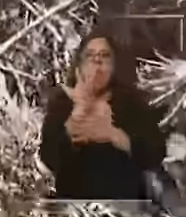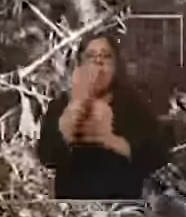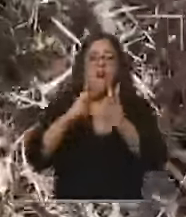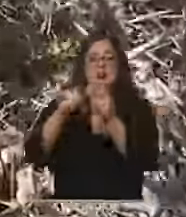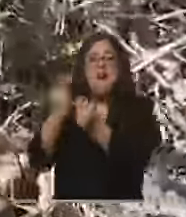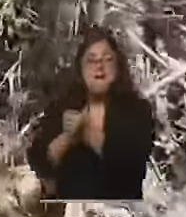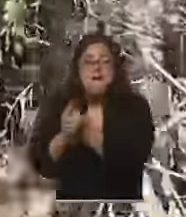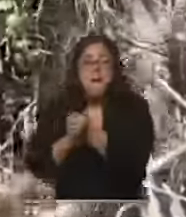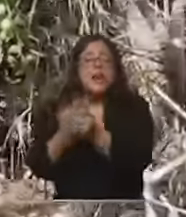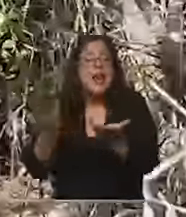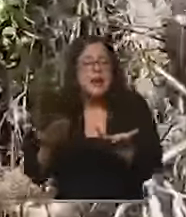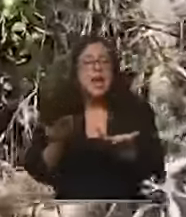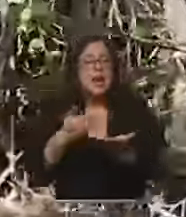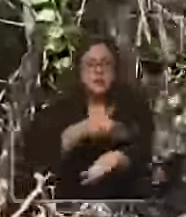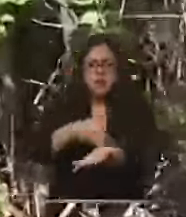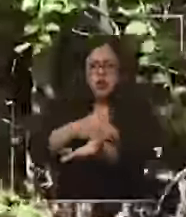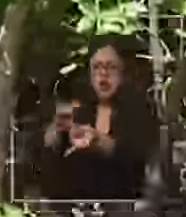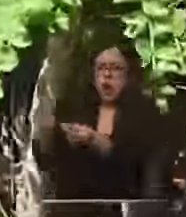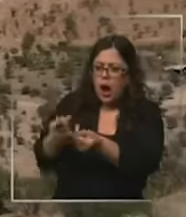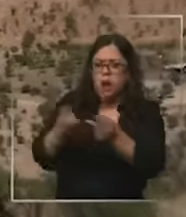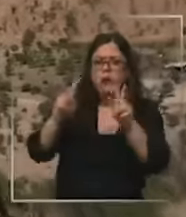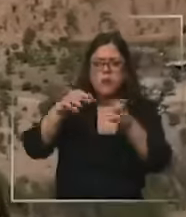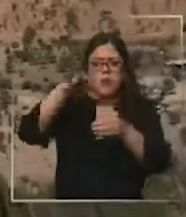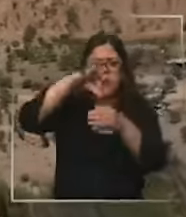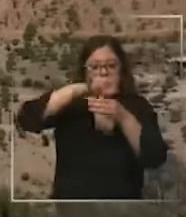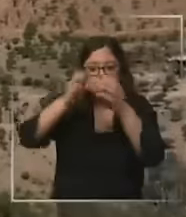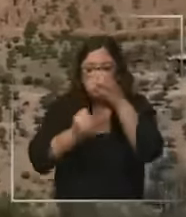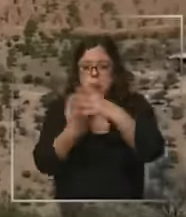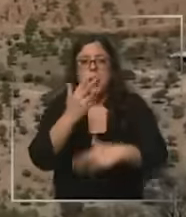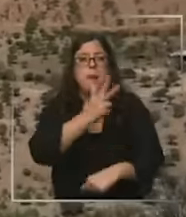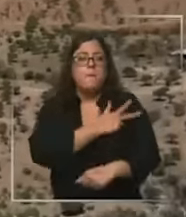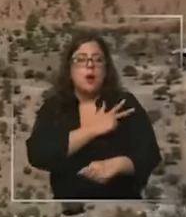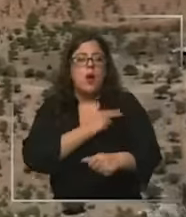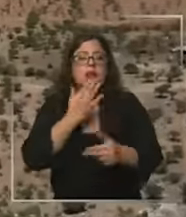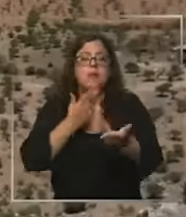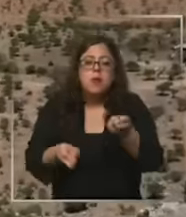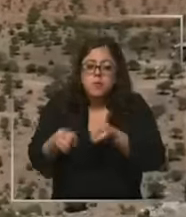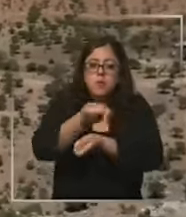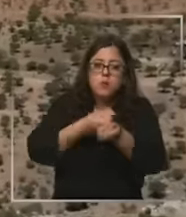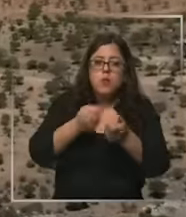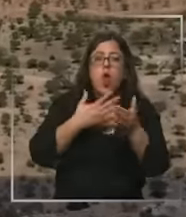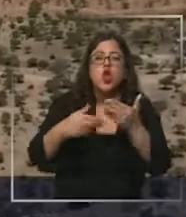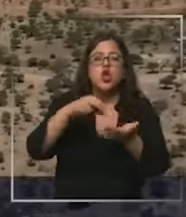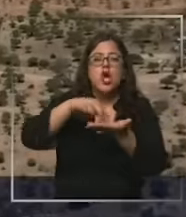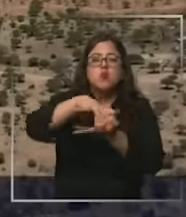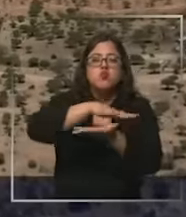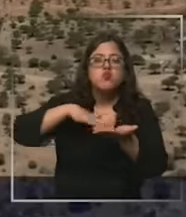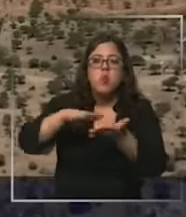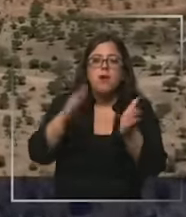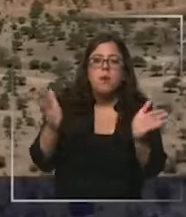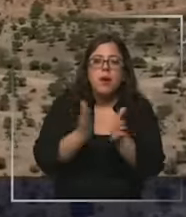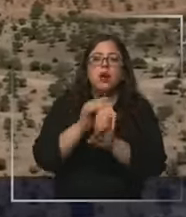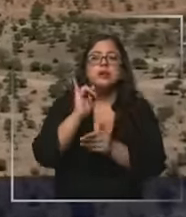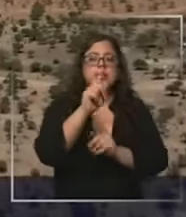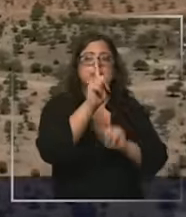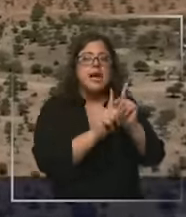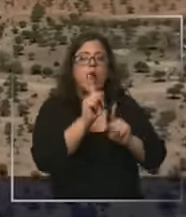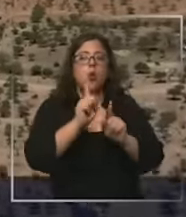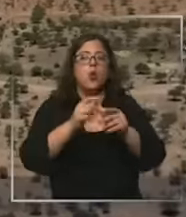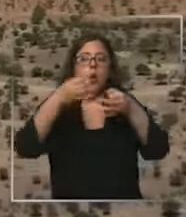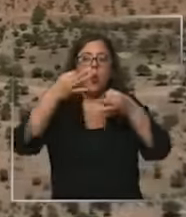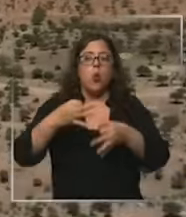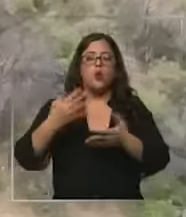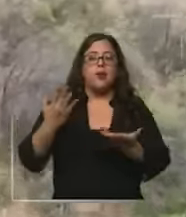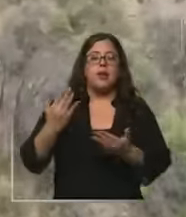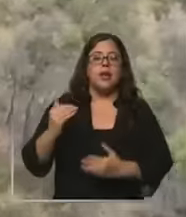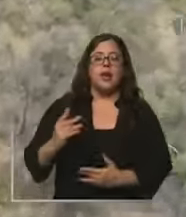ganancias millonarias con el cultivo y comercialización de marihuana en un pequeño pueblo. Hay una que sí, viene a la altura del hombro, la mía,